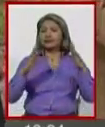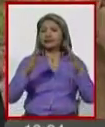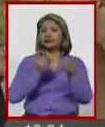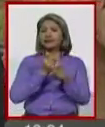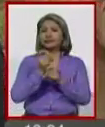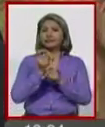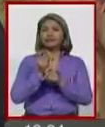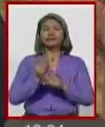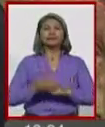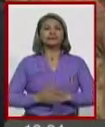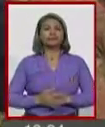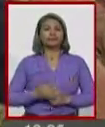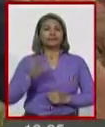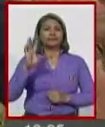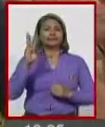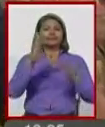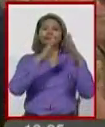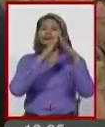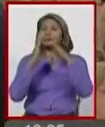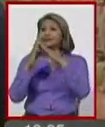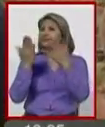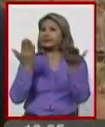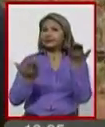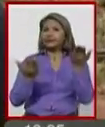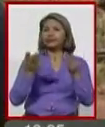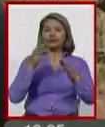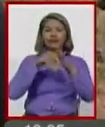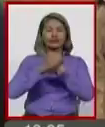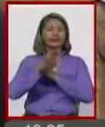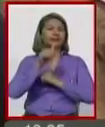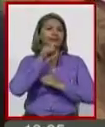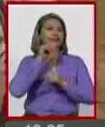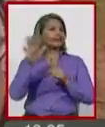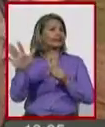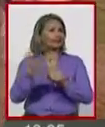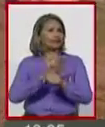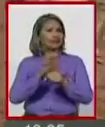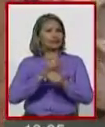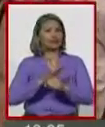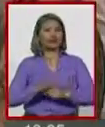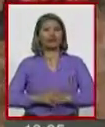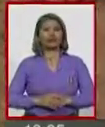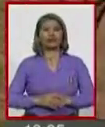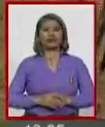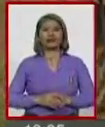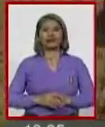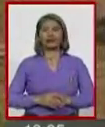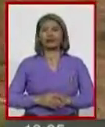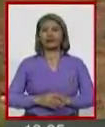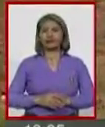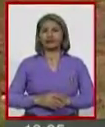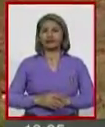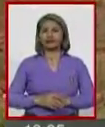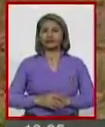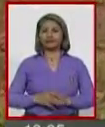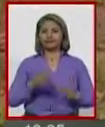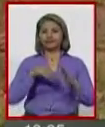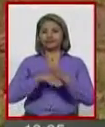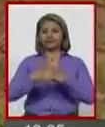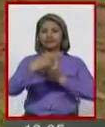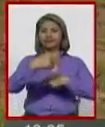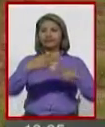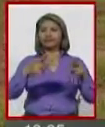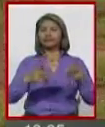afectadas? Aquí unas 6 casas. ¿6 casas? Sí. ¿Entró el agua por completo? Sí, ha entrado menos unos 10 centímetros dentro del cuarto.